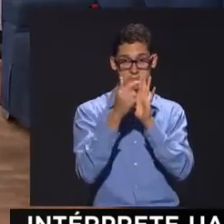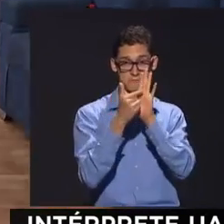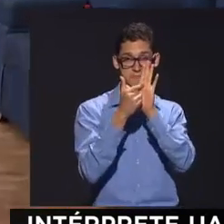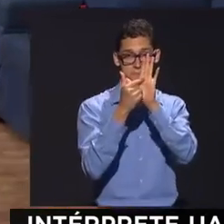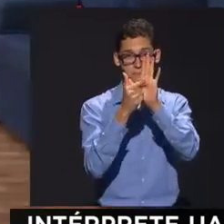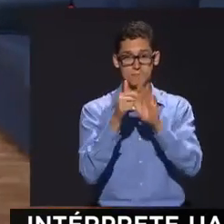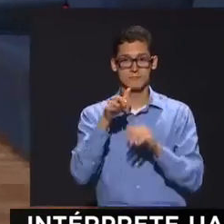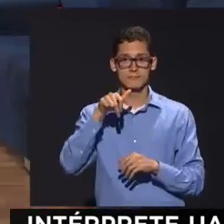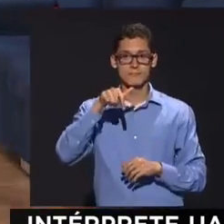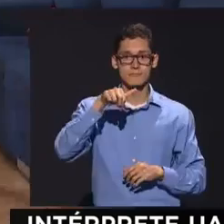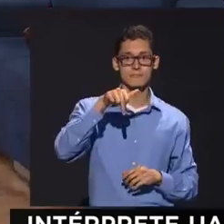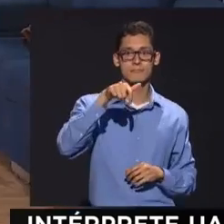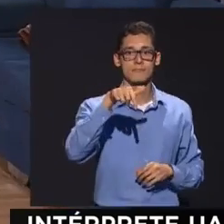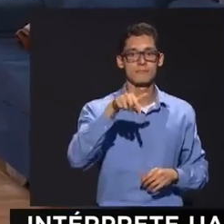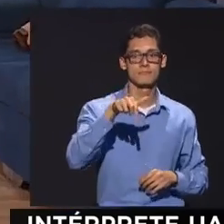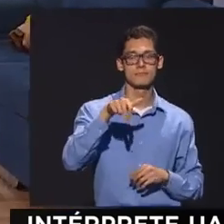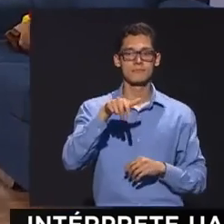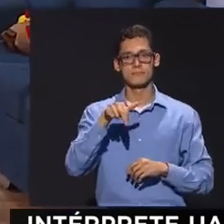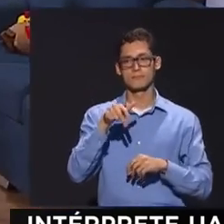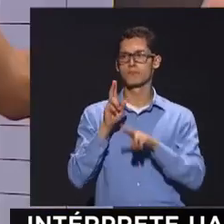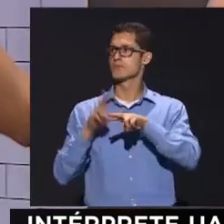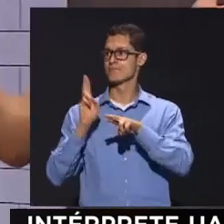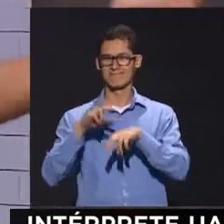con un básico parrandero